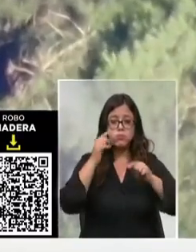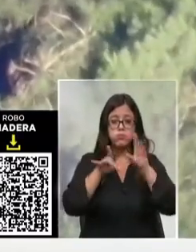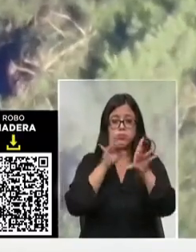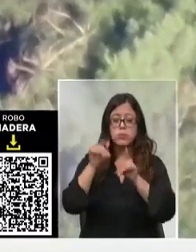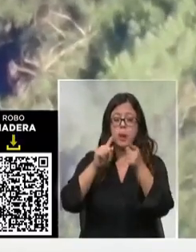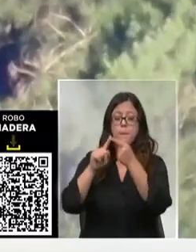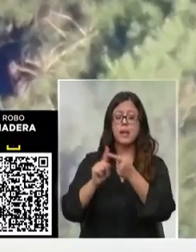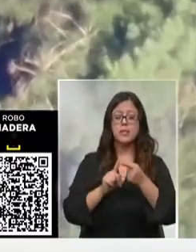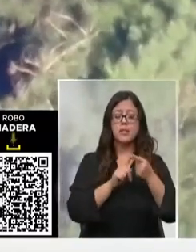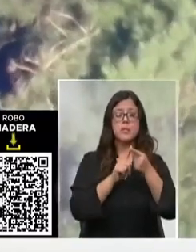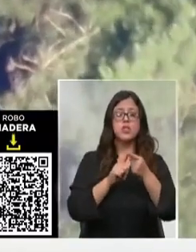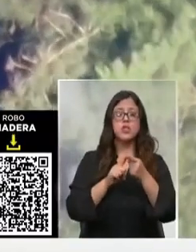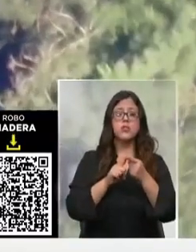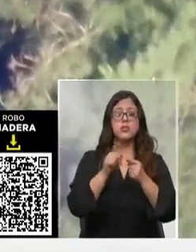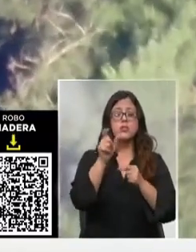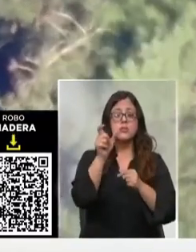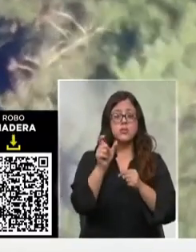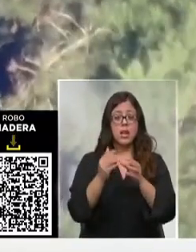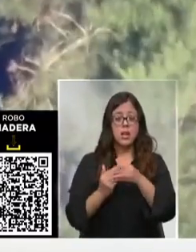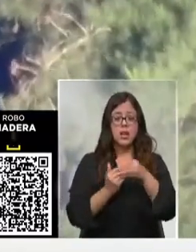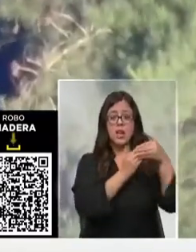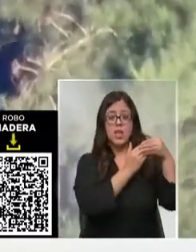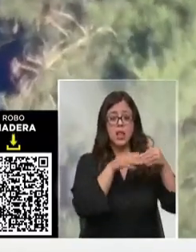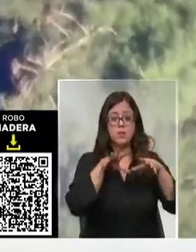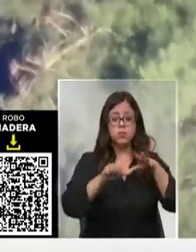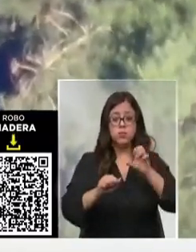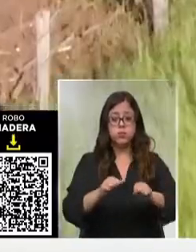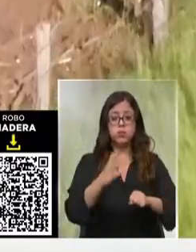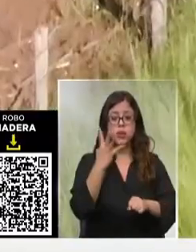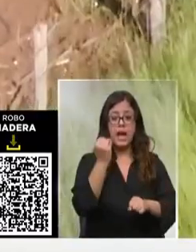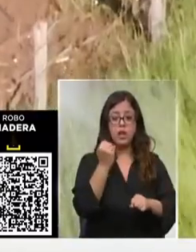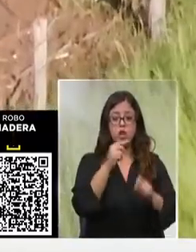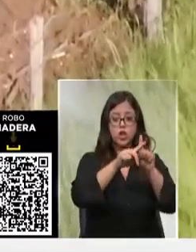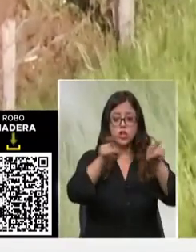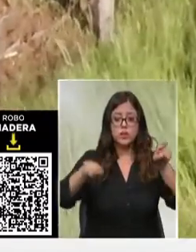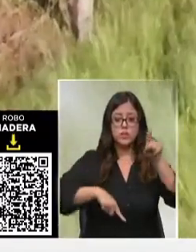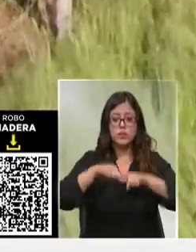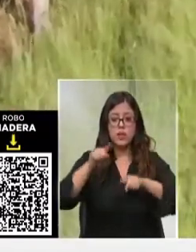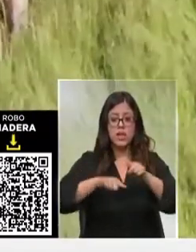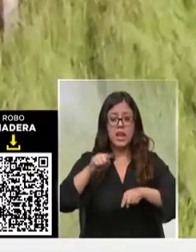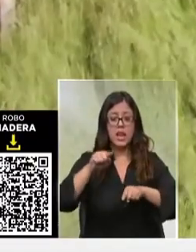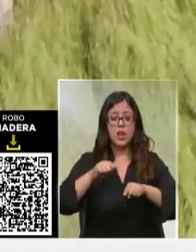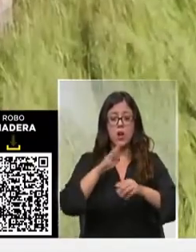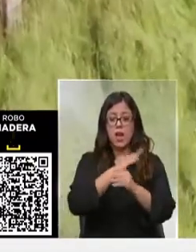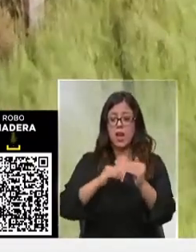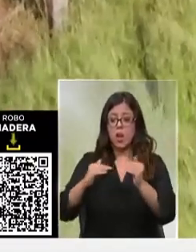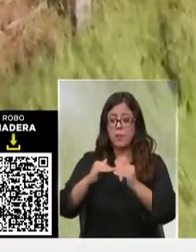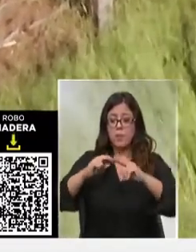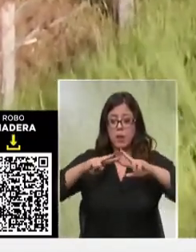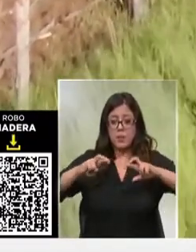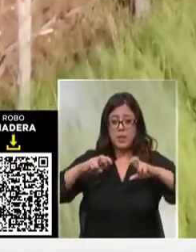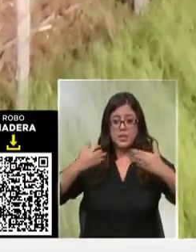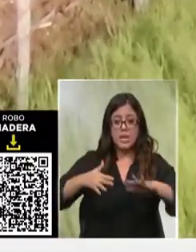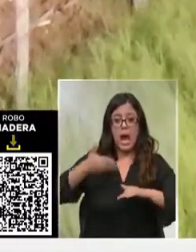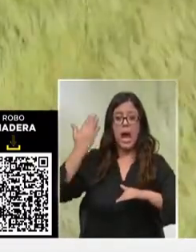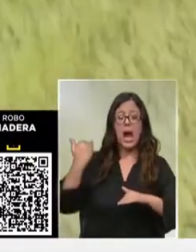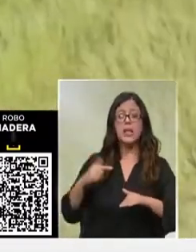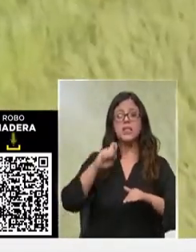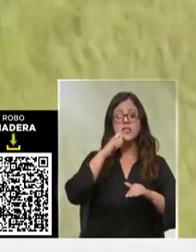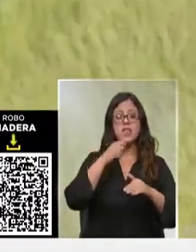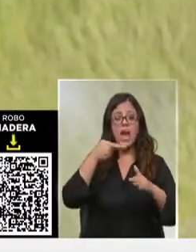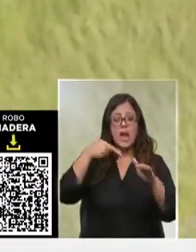la participación del líder de la CAM en la toma de 14 terrenos, que al igual que en el caso que investigamos,